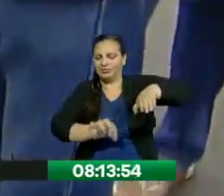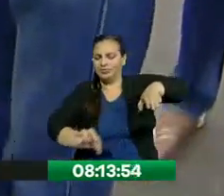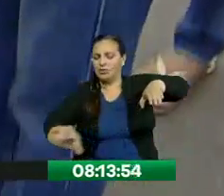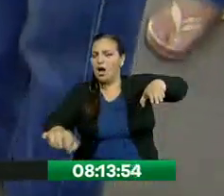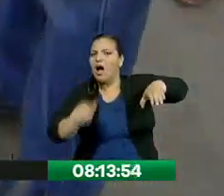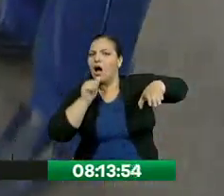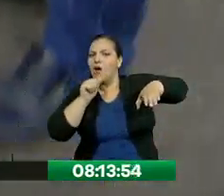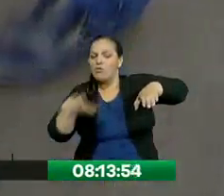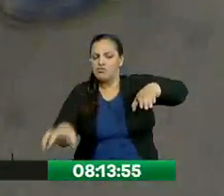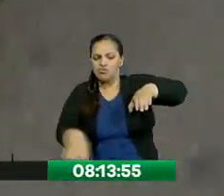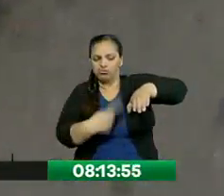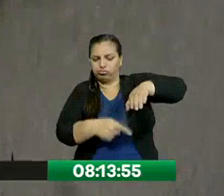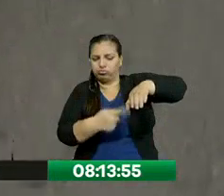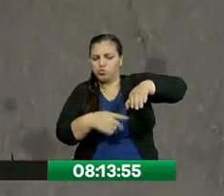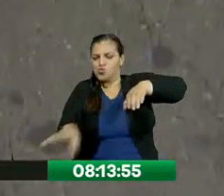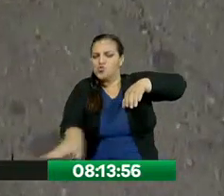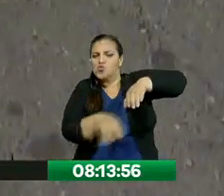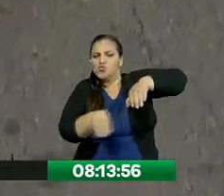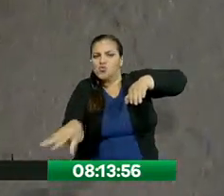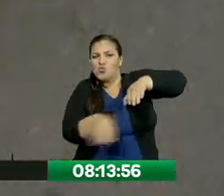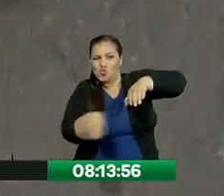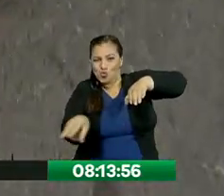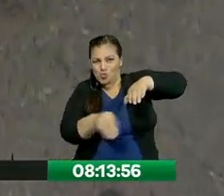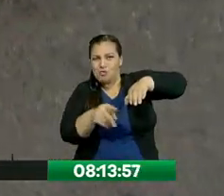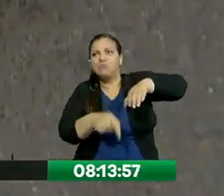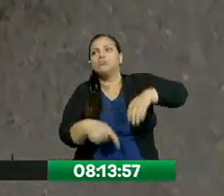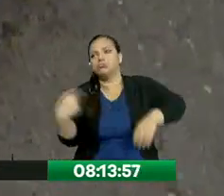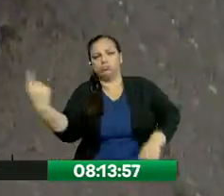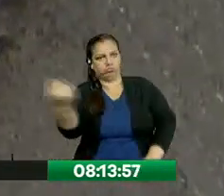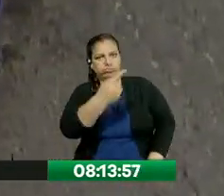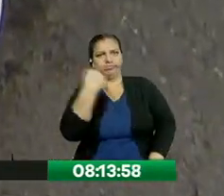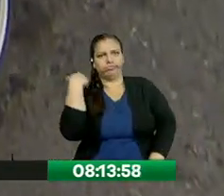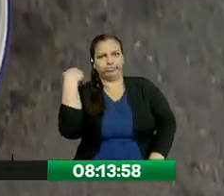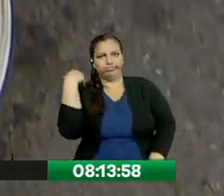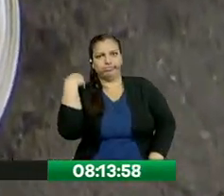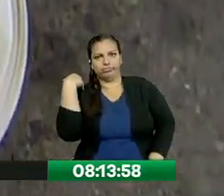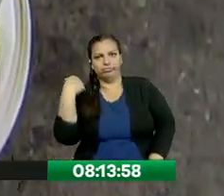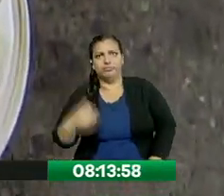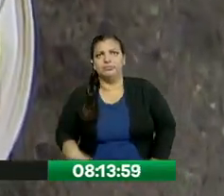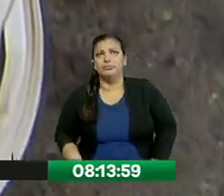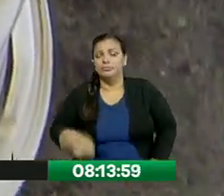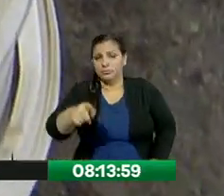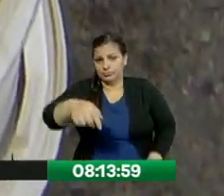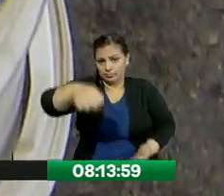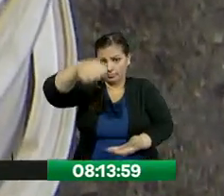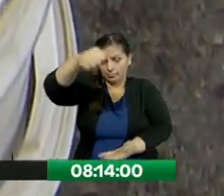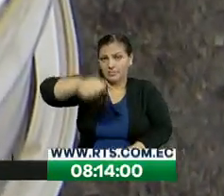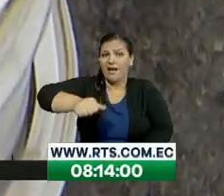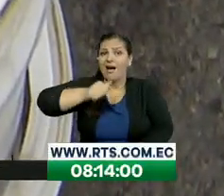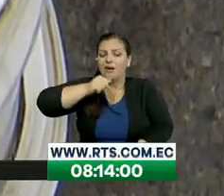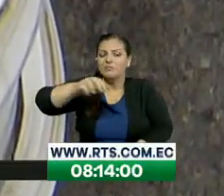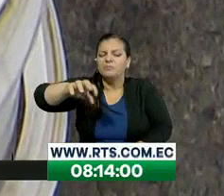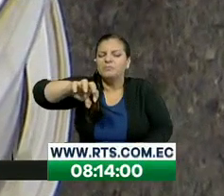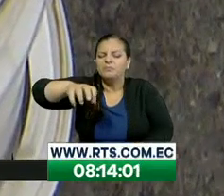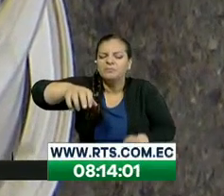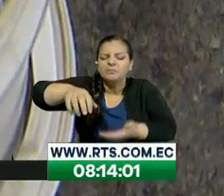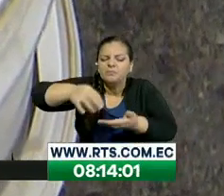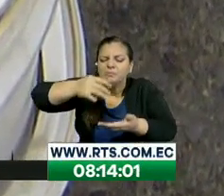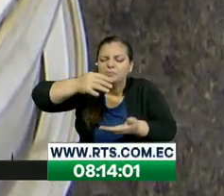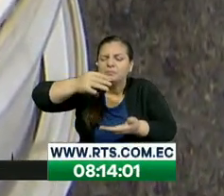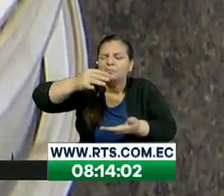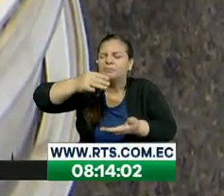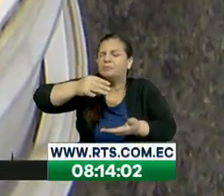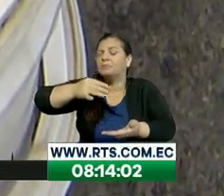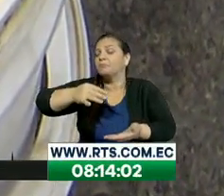que actualmente está saliendo de las tuberías, ¿ya? Al momento no apesta, esta de aquí, pero sale con mucho mal